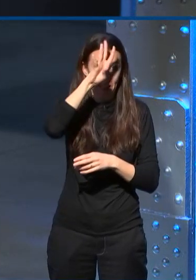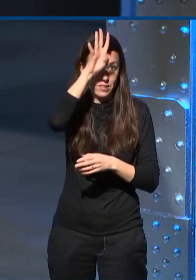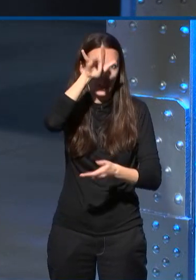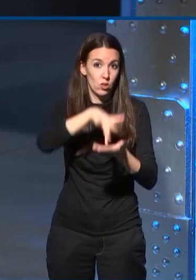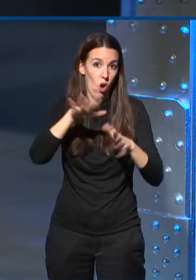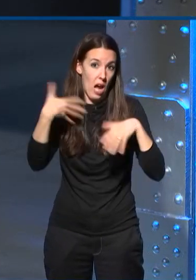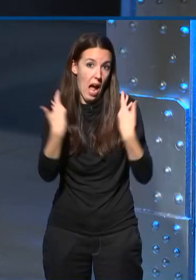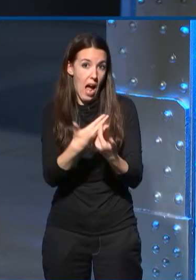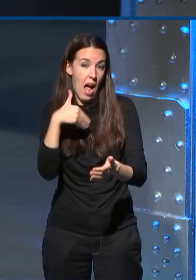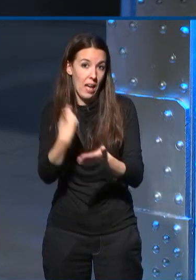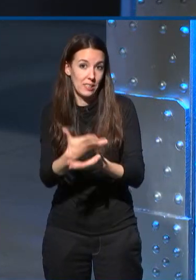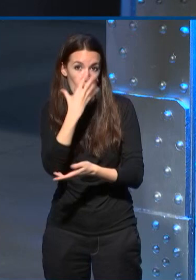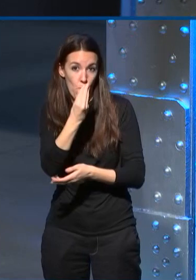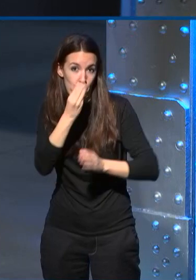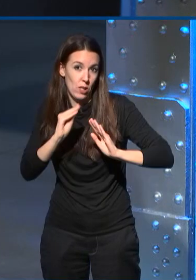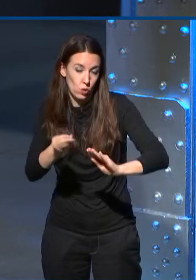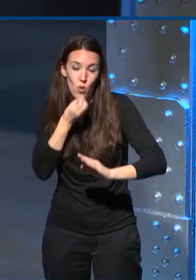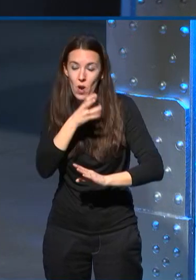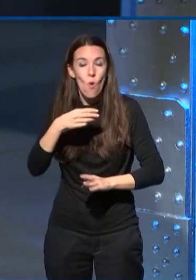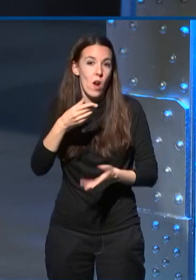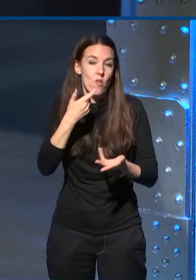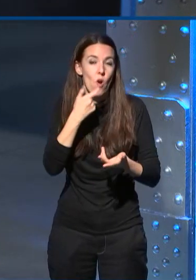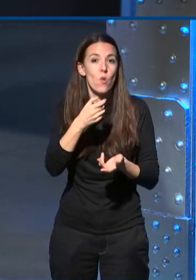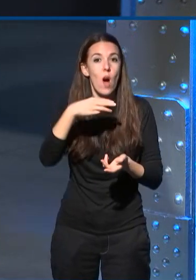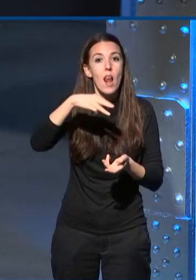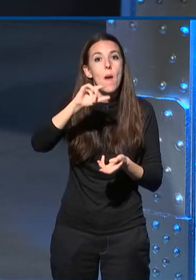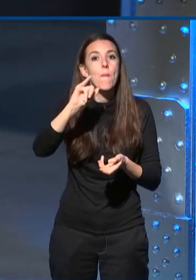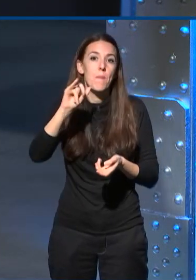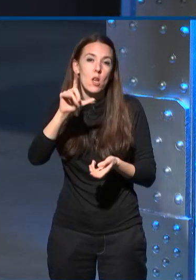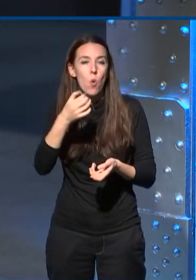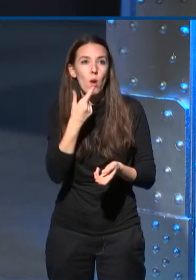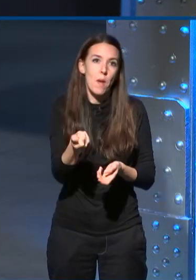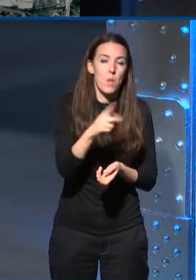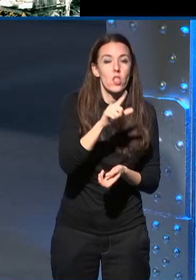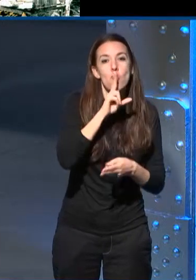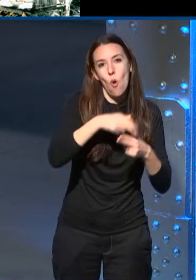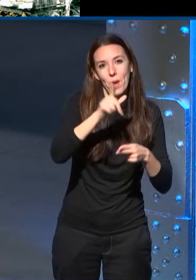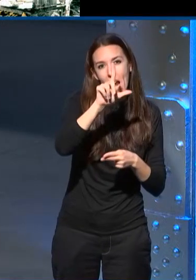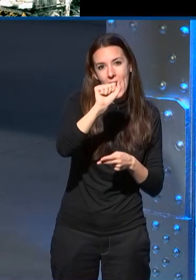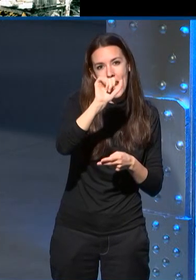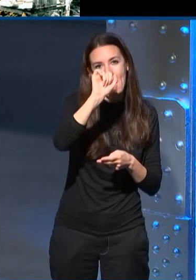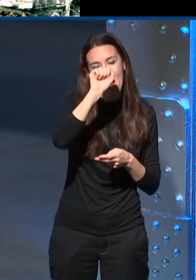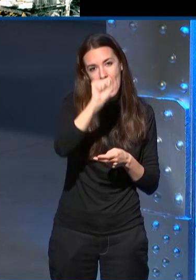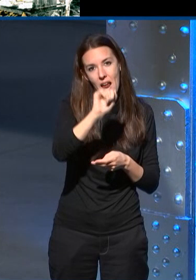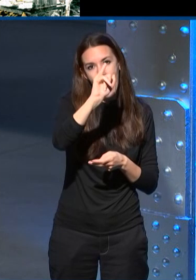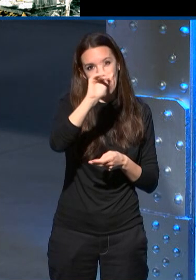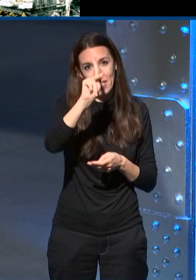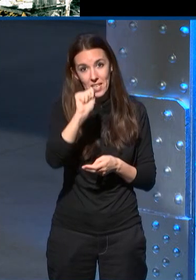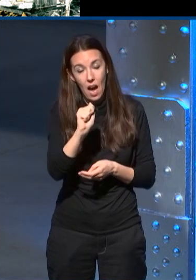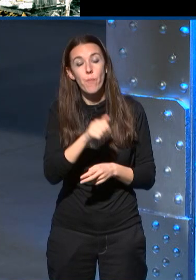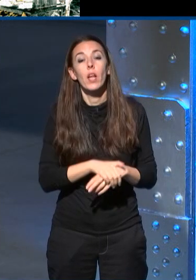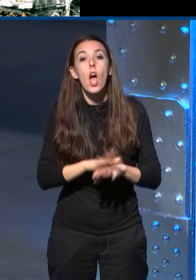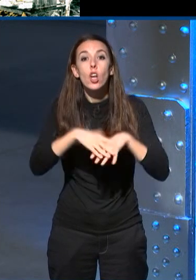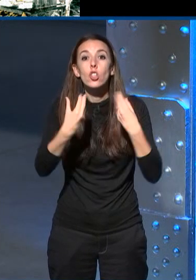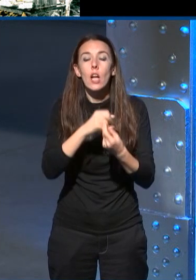perro Milú. Pero bueno, yo creo que Milú fue anterior a Laika, de hecho. Y en total se estuvo solamente 12,5 días en la Luna. Y